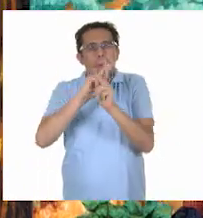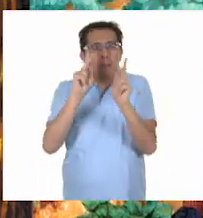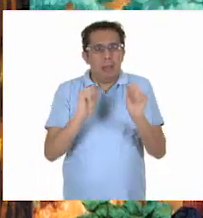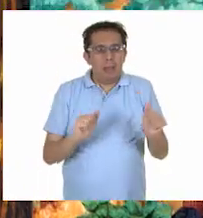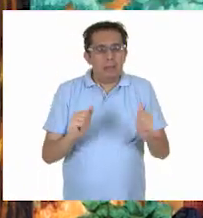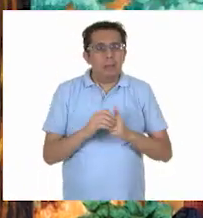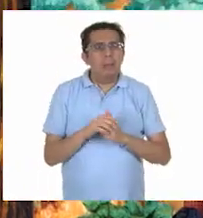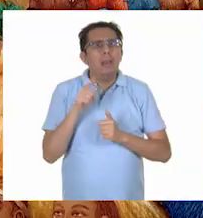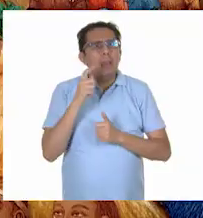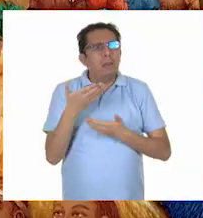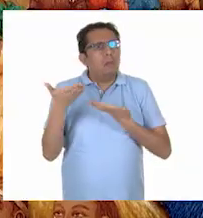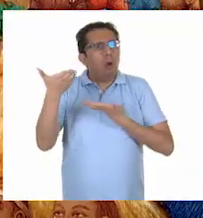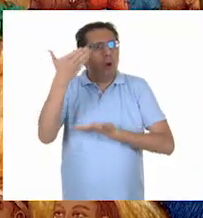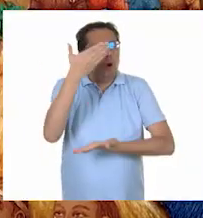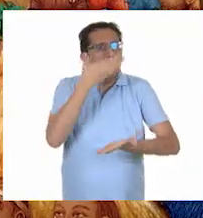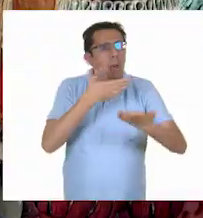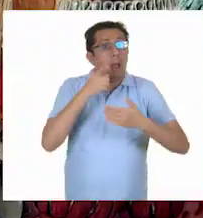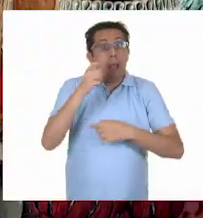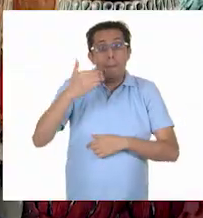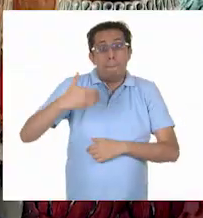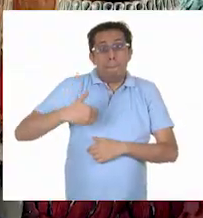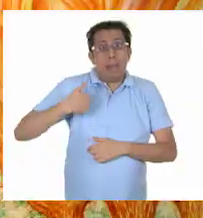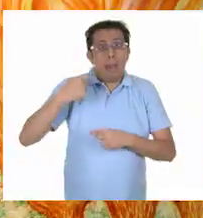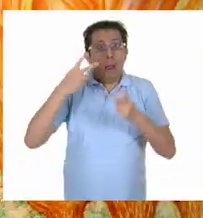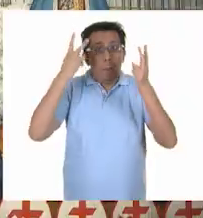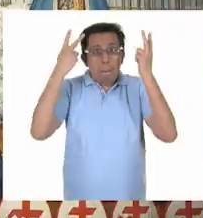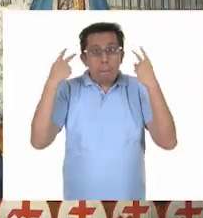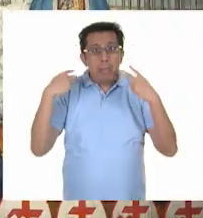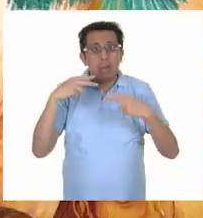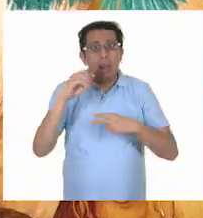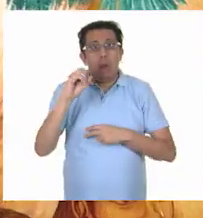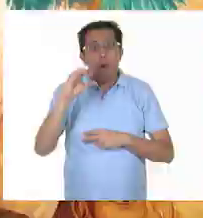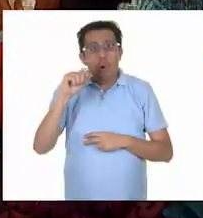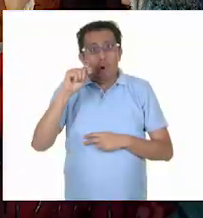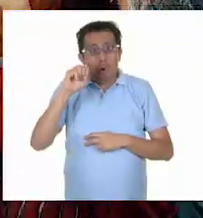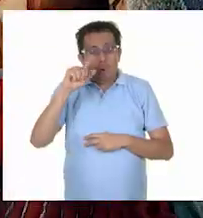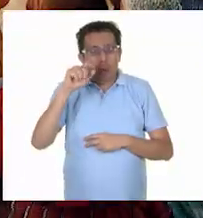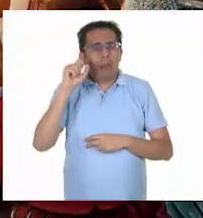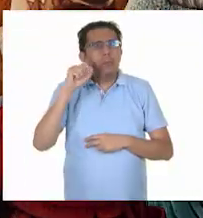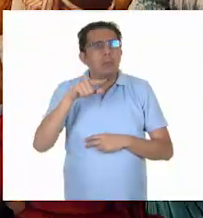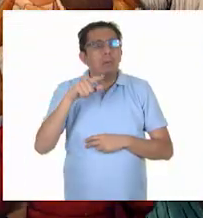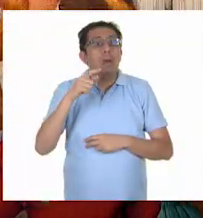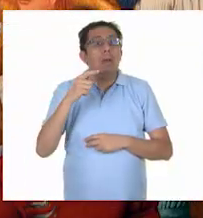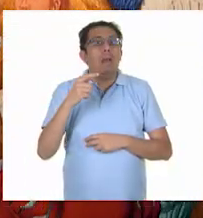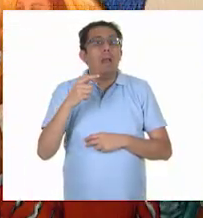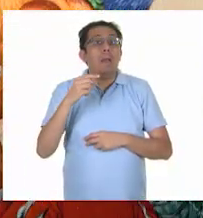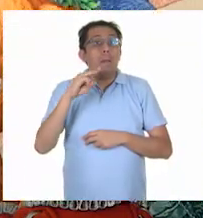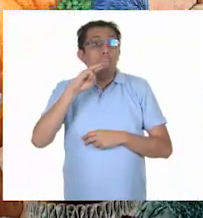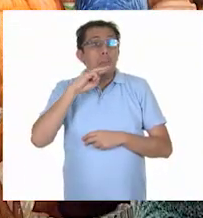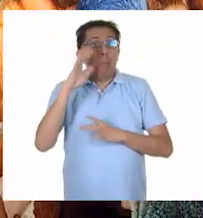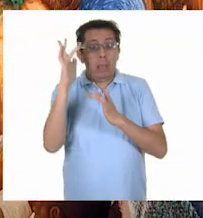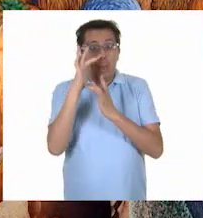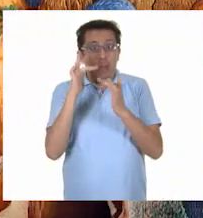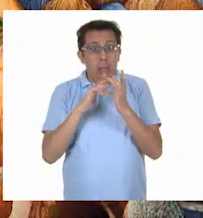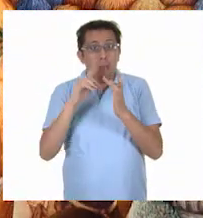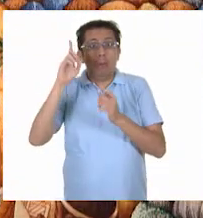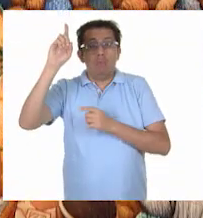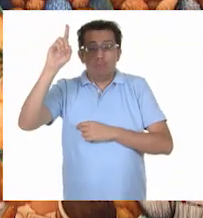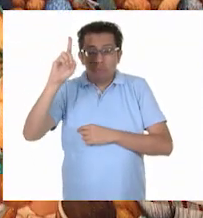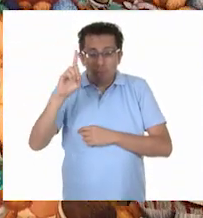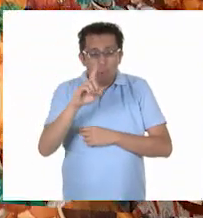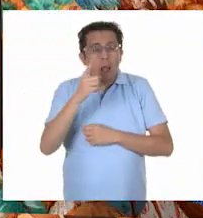Así compartió el milagro de la Virgen de Ocotlán, la aparición de la Madre de Cristo en el interior de un ocote en